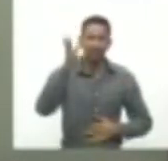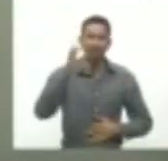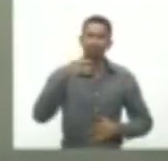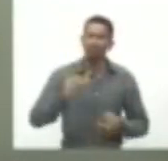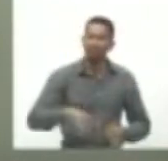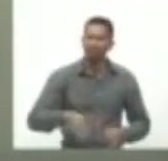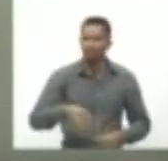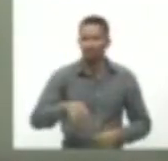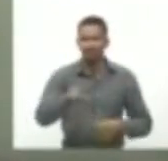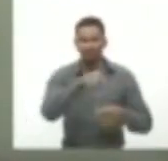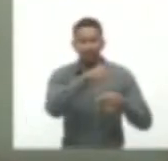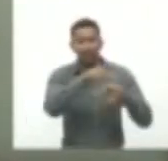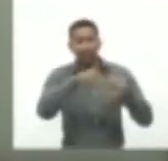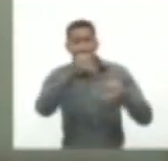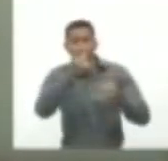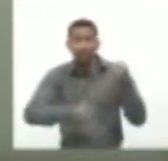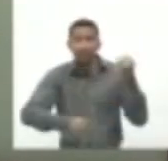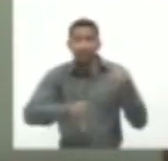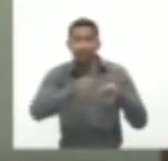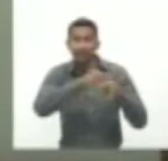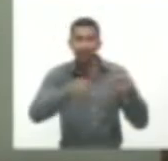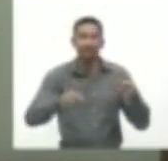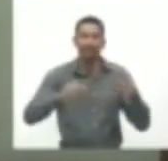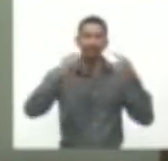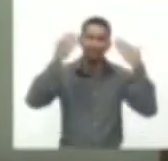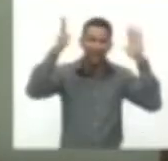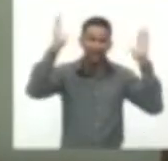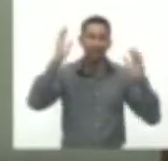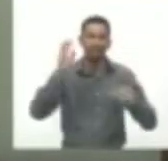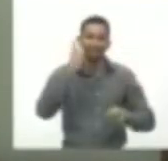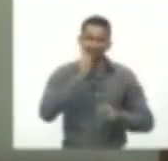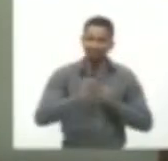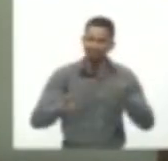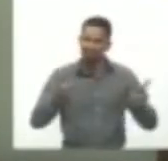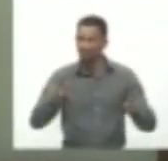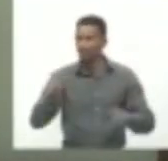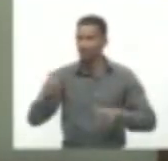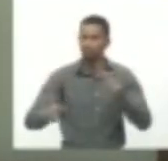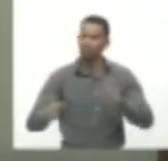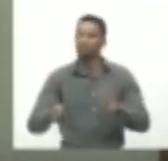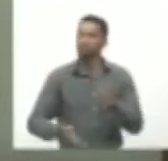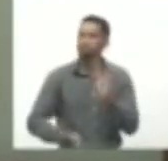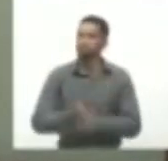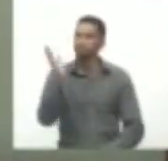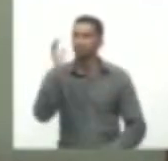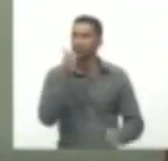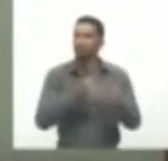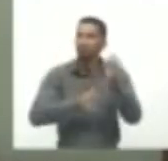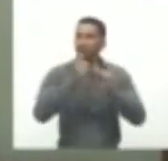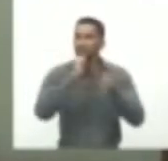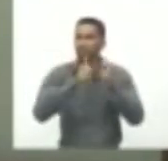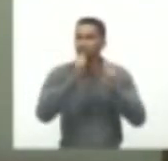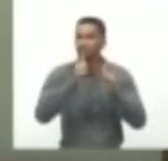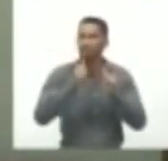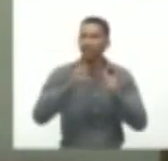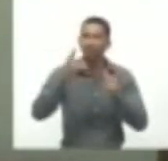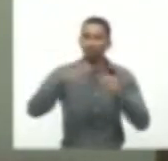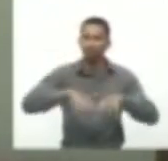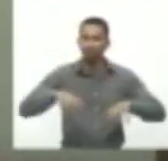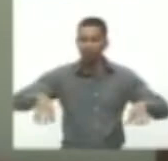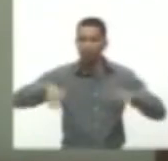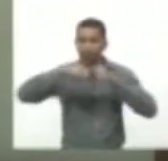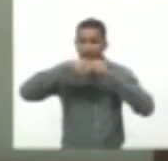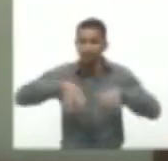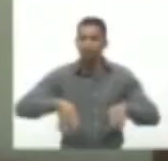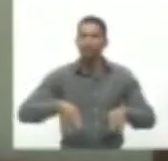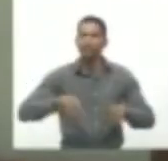semana, días de fiesta, donde la gente sale a tomar a los lugares públicos, a las